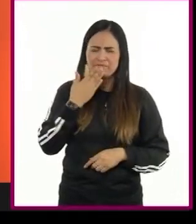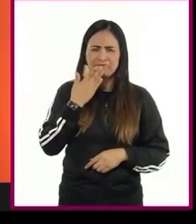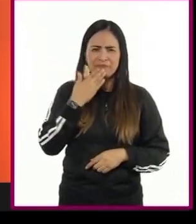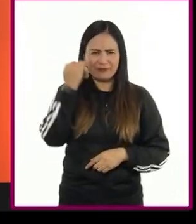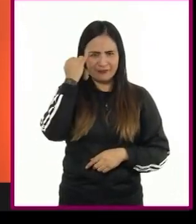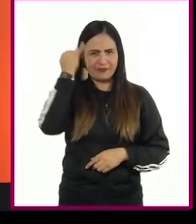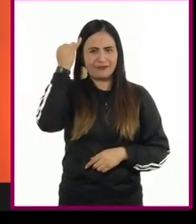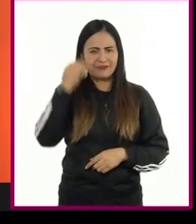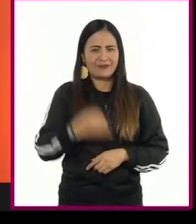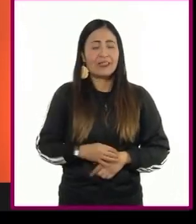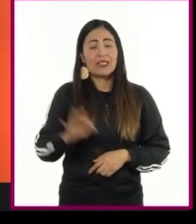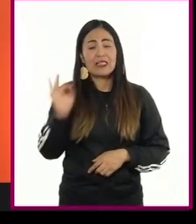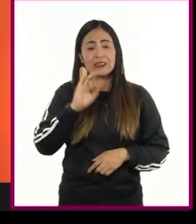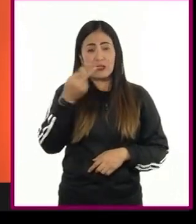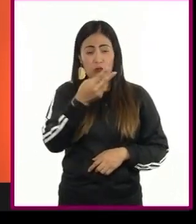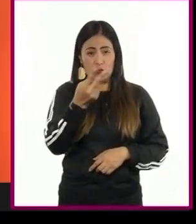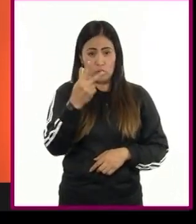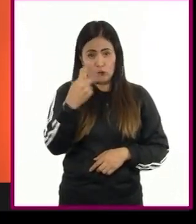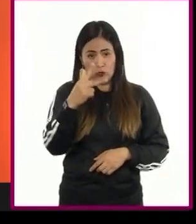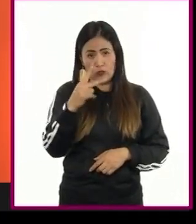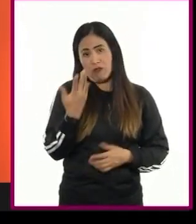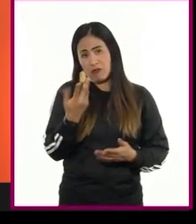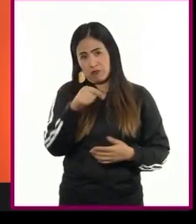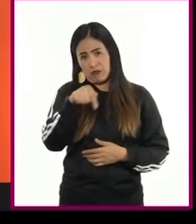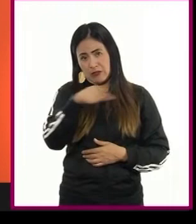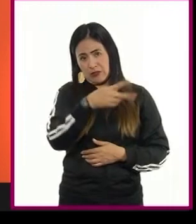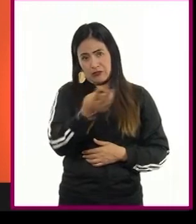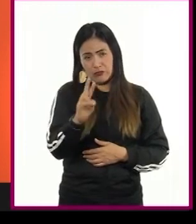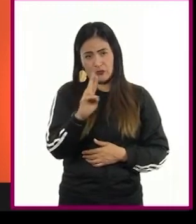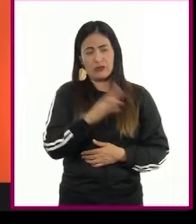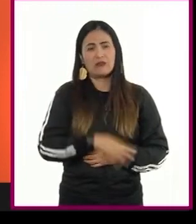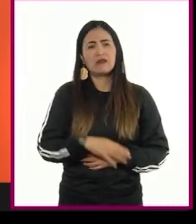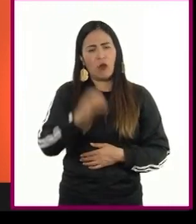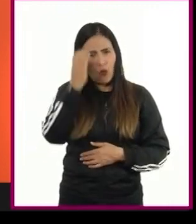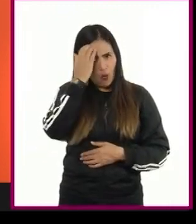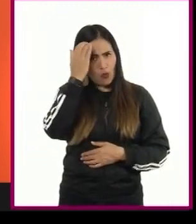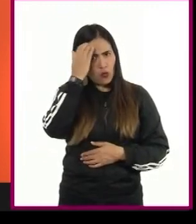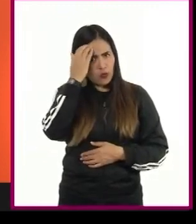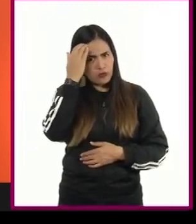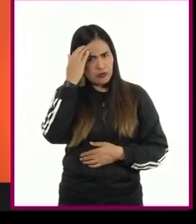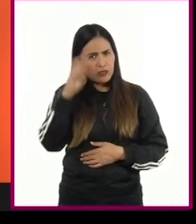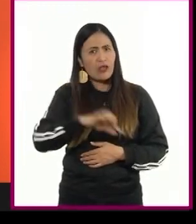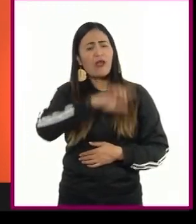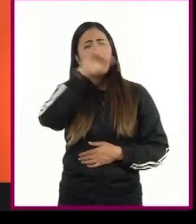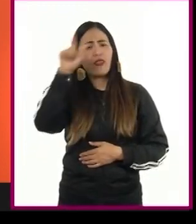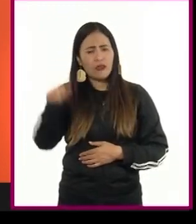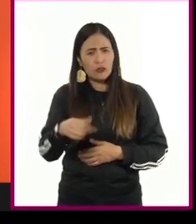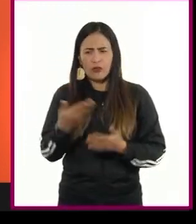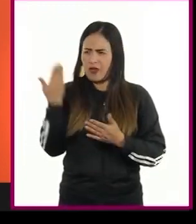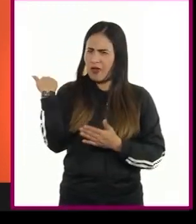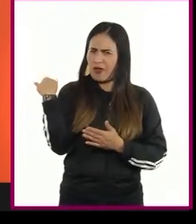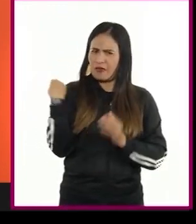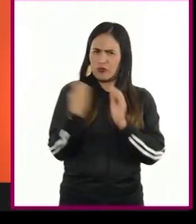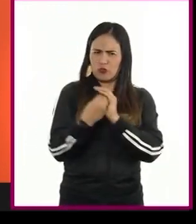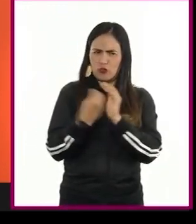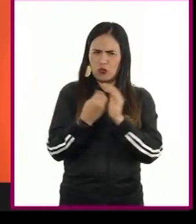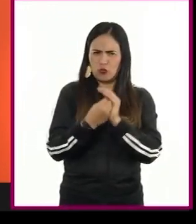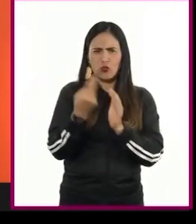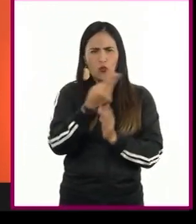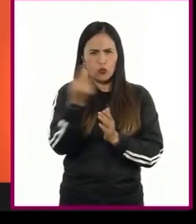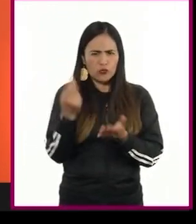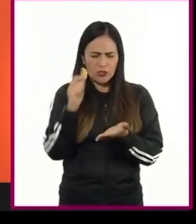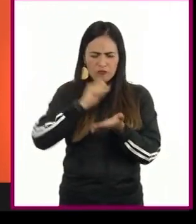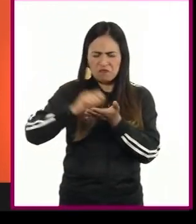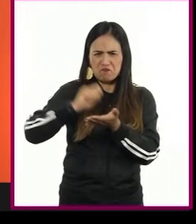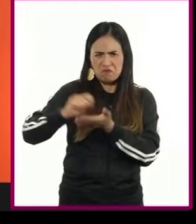Seguramente en casa conocen en qué consisten estos cuadrados mágicos y los han completado en diferentes lecciones de matemáticas. Los